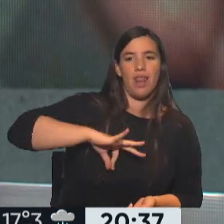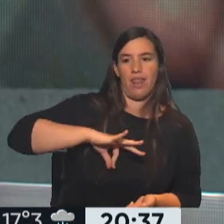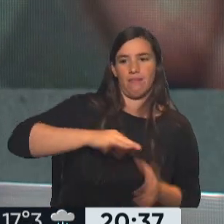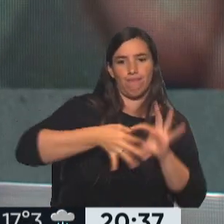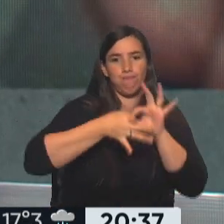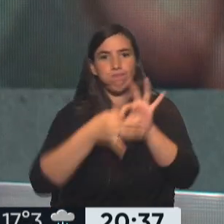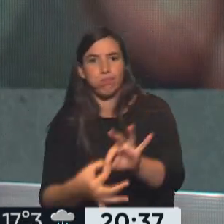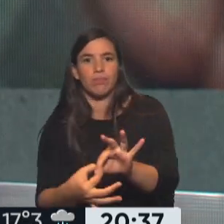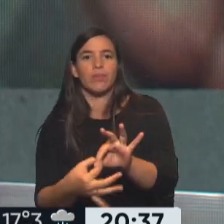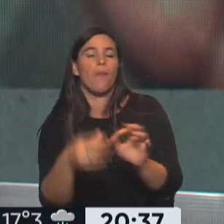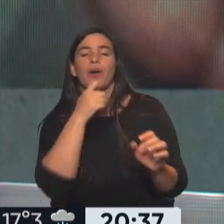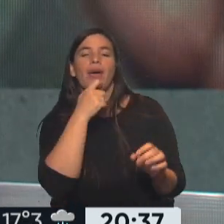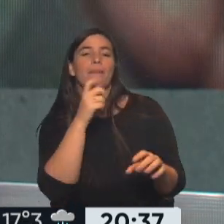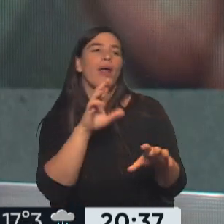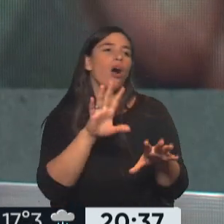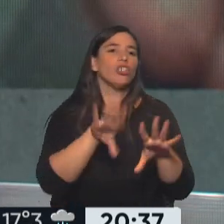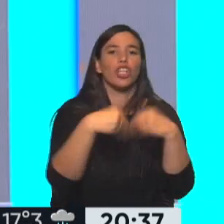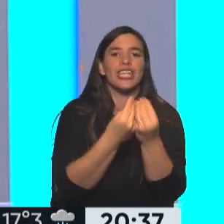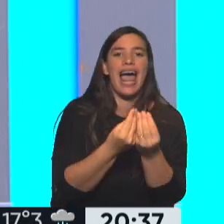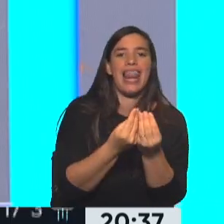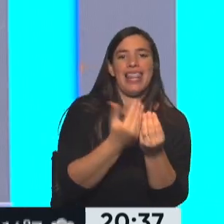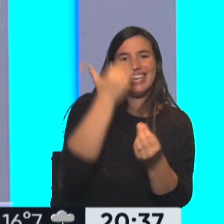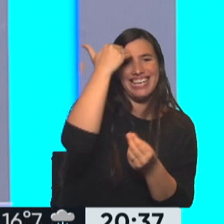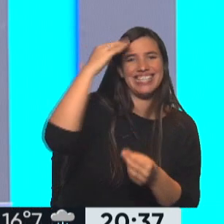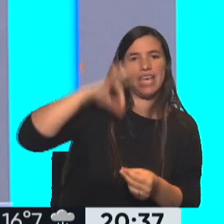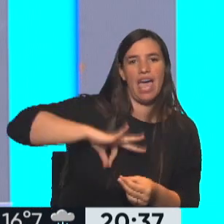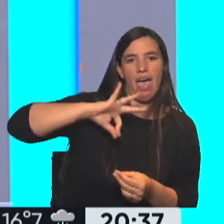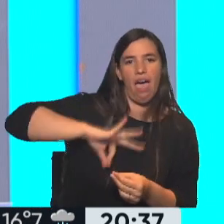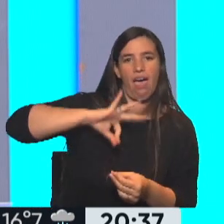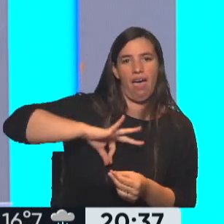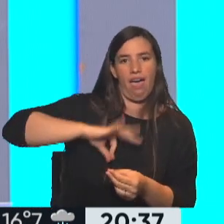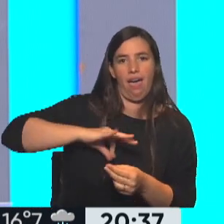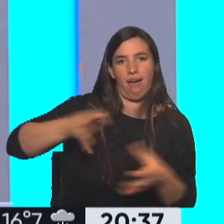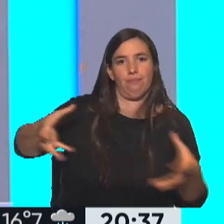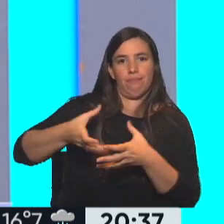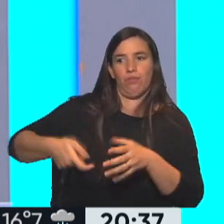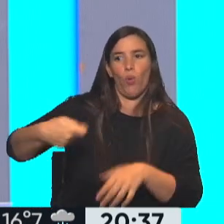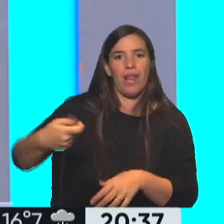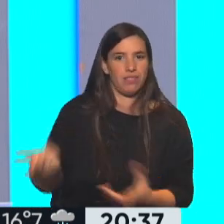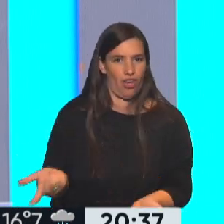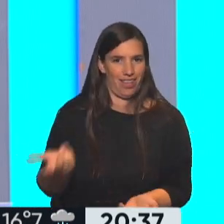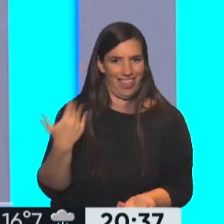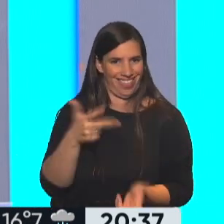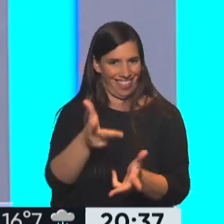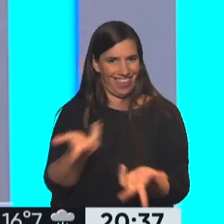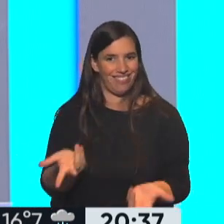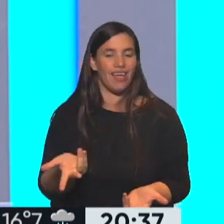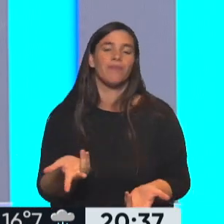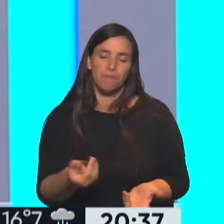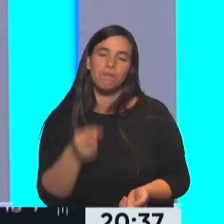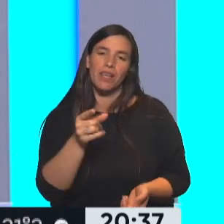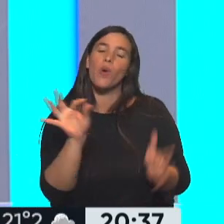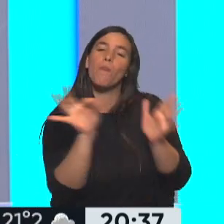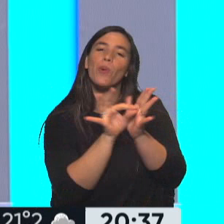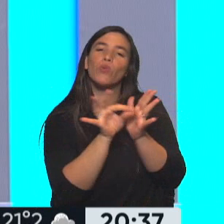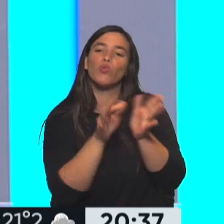estos 15, por ejemplo, jubilaciones que marcabas recién. Bueno, ese es otro punto. Durante las actualizaciones que hubo en el mes de marzo